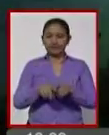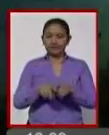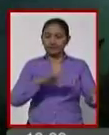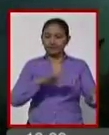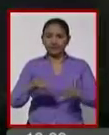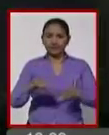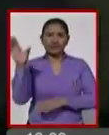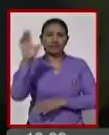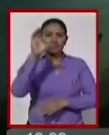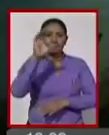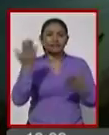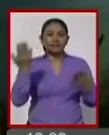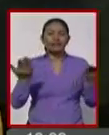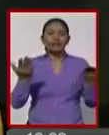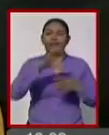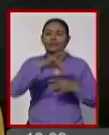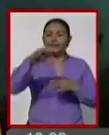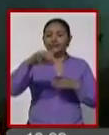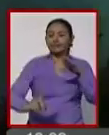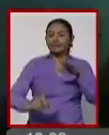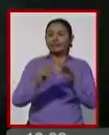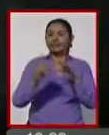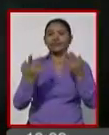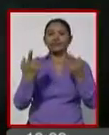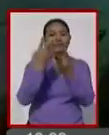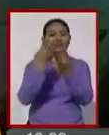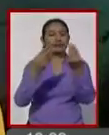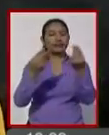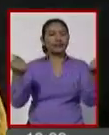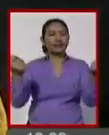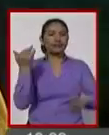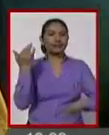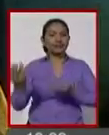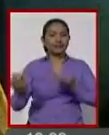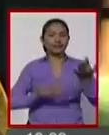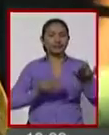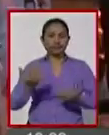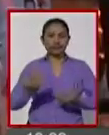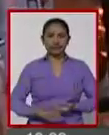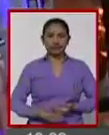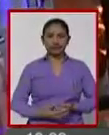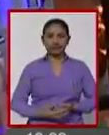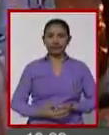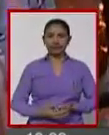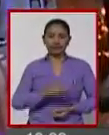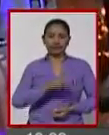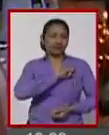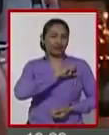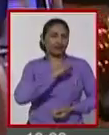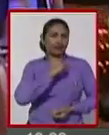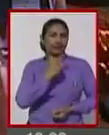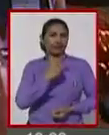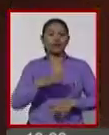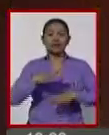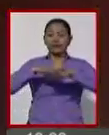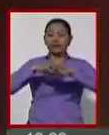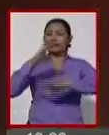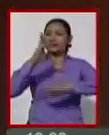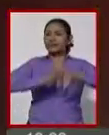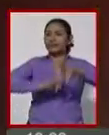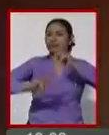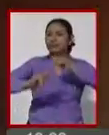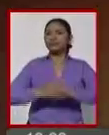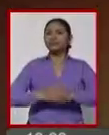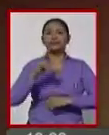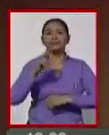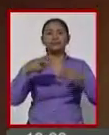realizar búsqueda de focos secundarios para descartar cualquier otro tipo de inicio de incendio. Bomberos de la policía recomiendan a la población